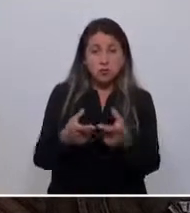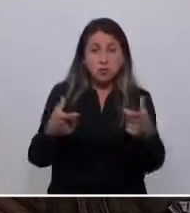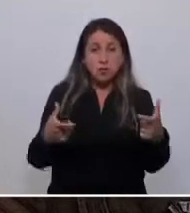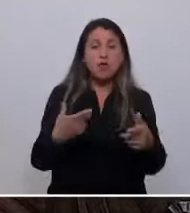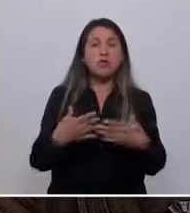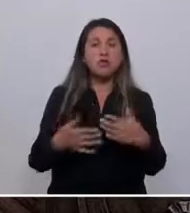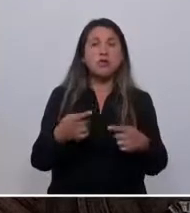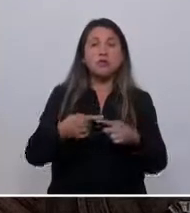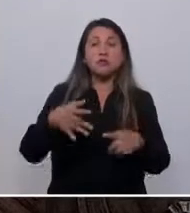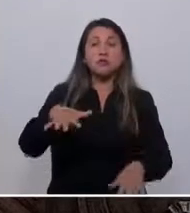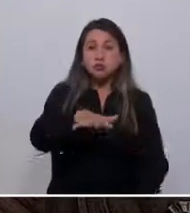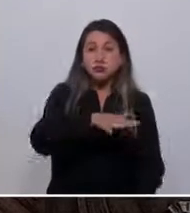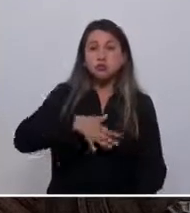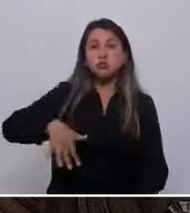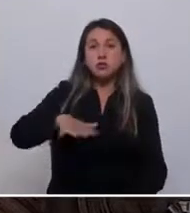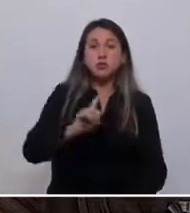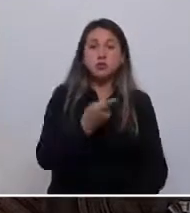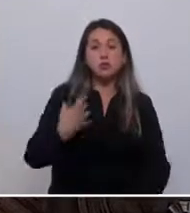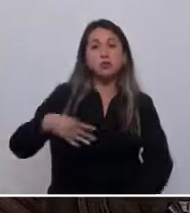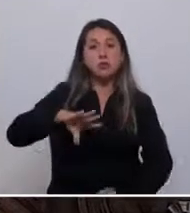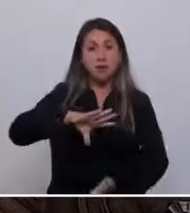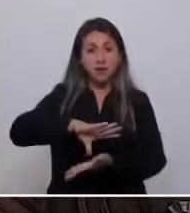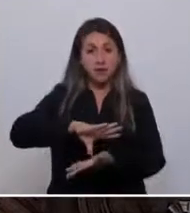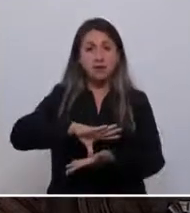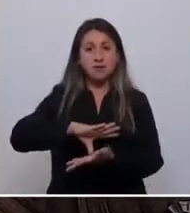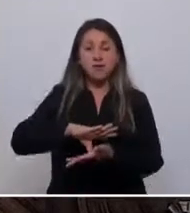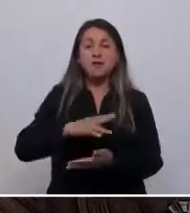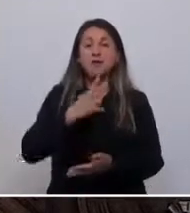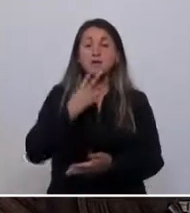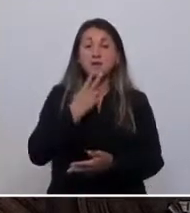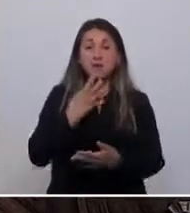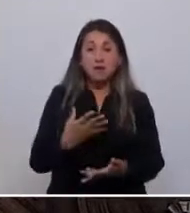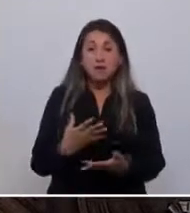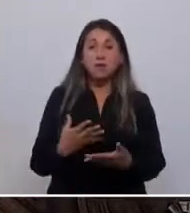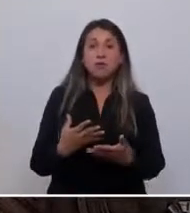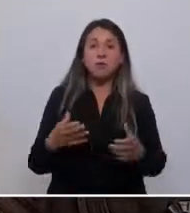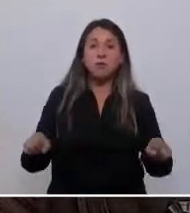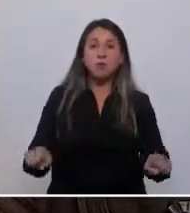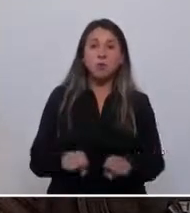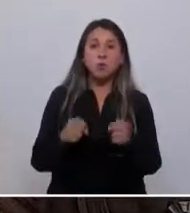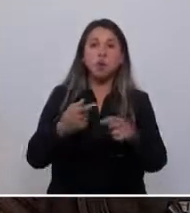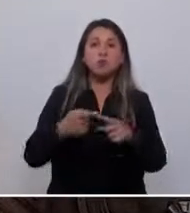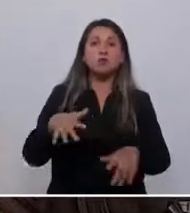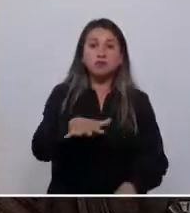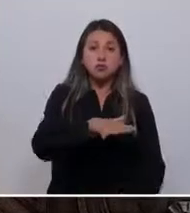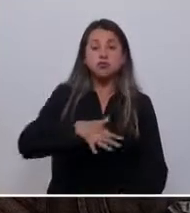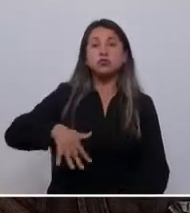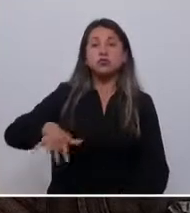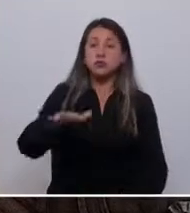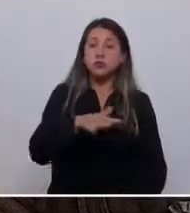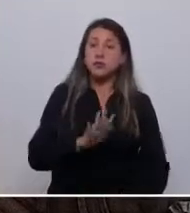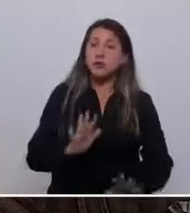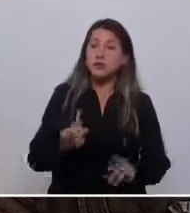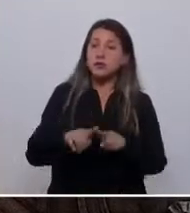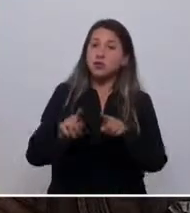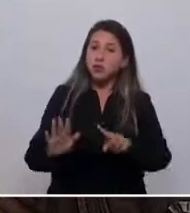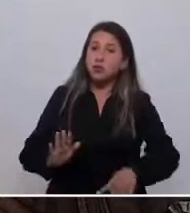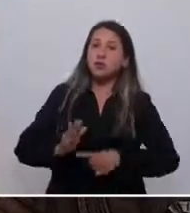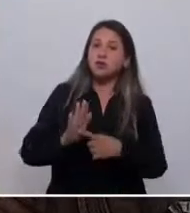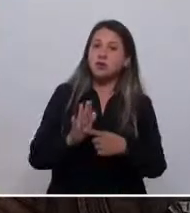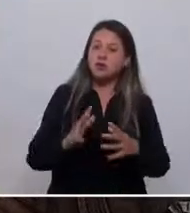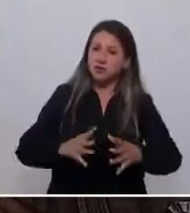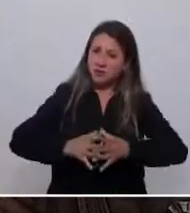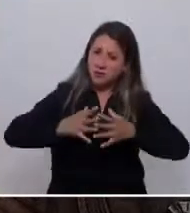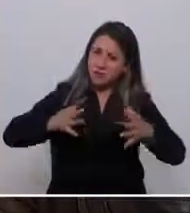sociedad y nuestro país. Vivimos una fractura social que nos demostró que esta